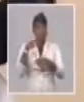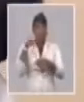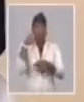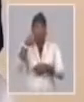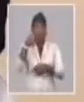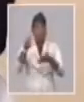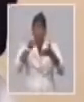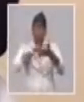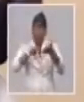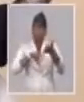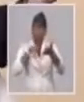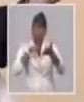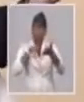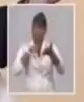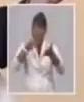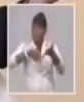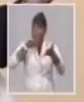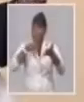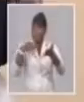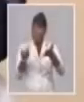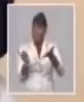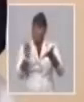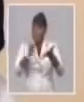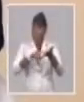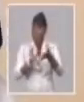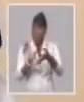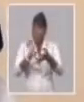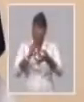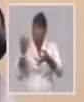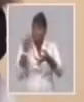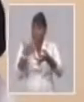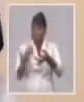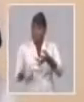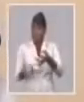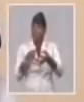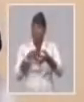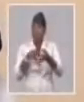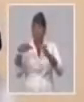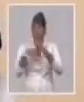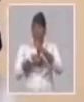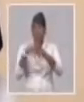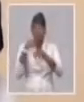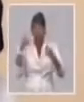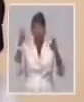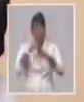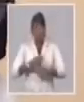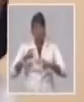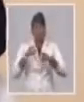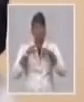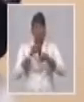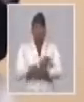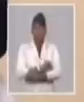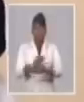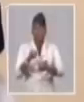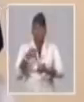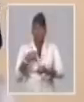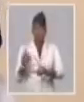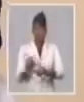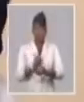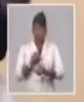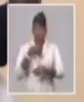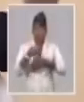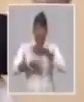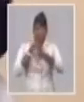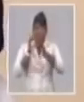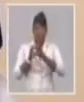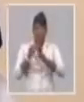aparentemente intrascendentes donde todos acudimos, va permeando poco a poco este mensaje que se hablaba ahorita aquí